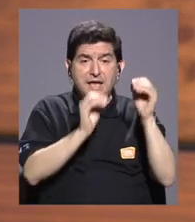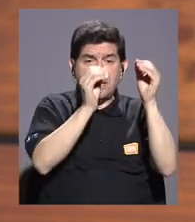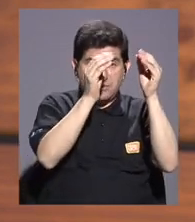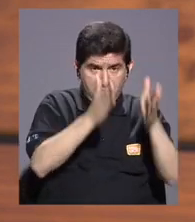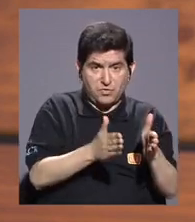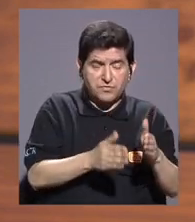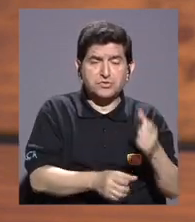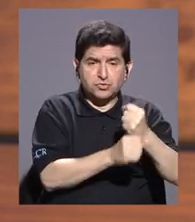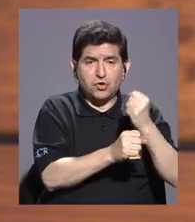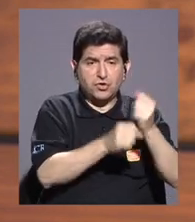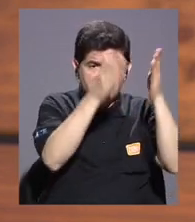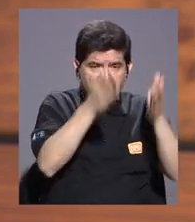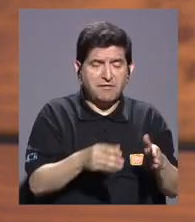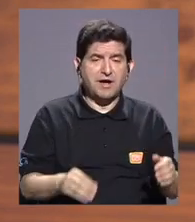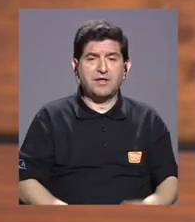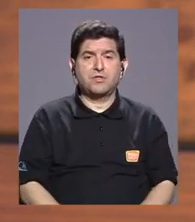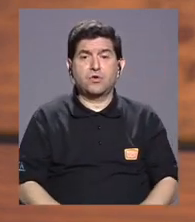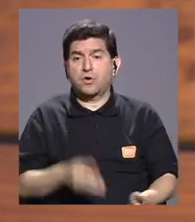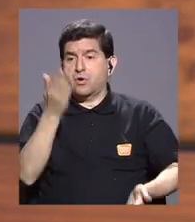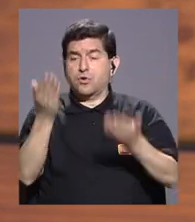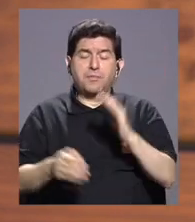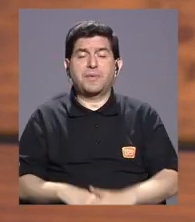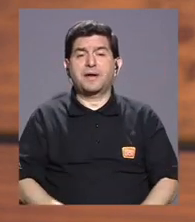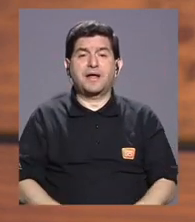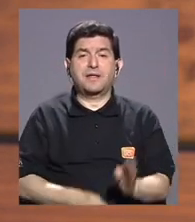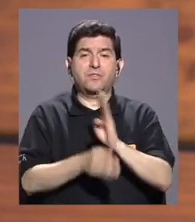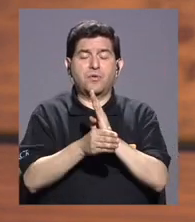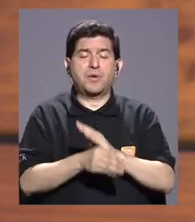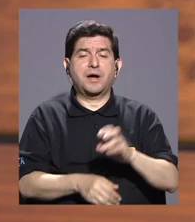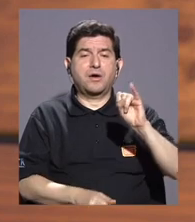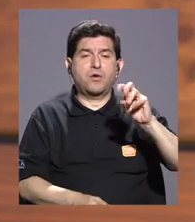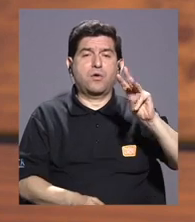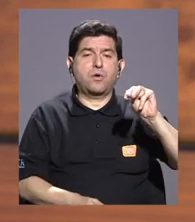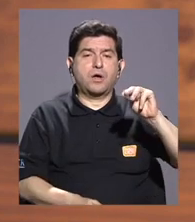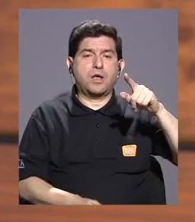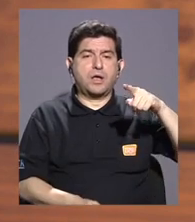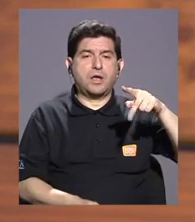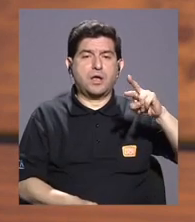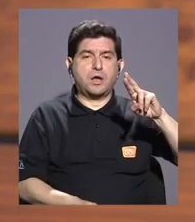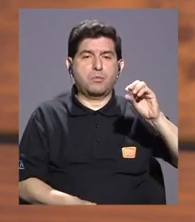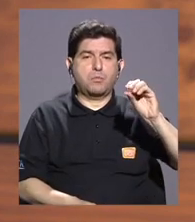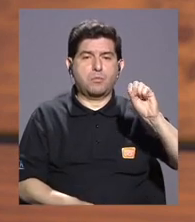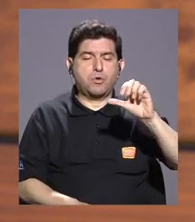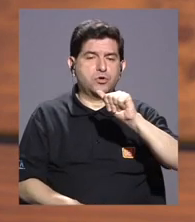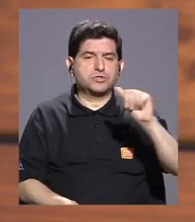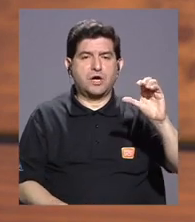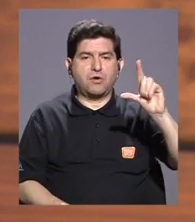un asalariado, está pagando más impuestos que el Banco Improsa, o el Banco de la FICE, o el Banco BST?